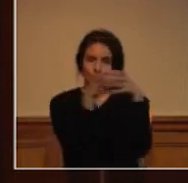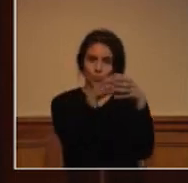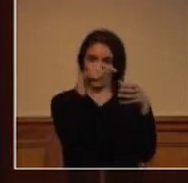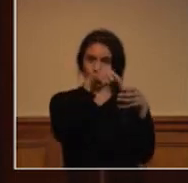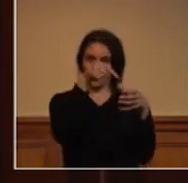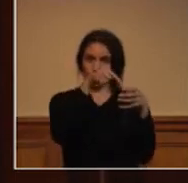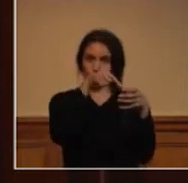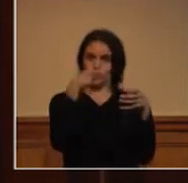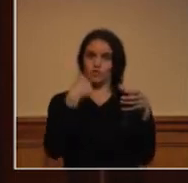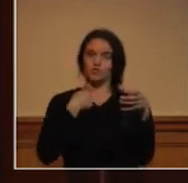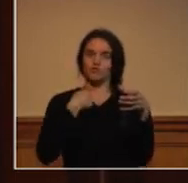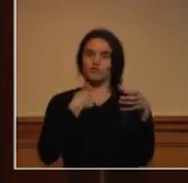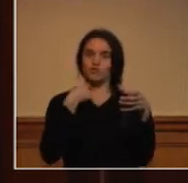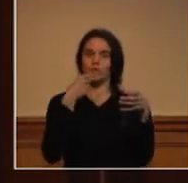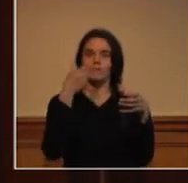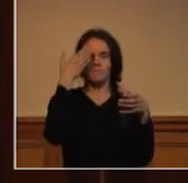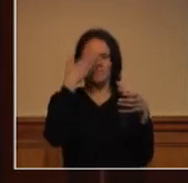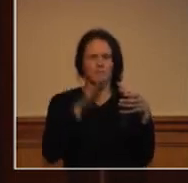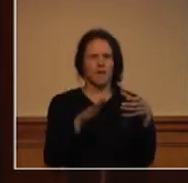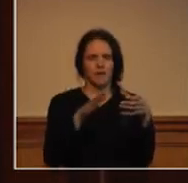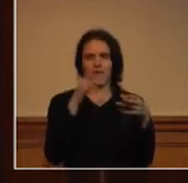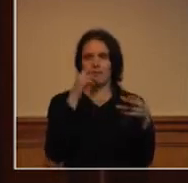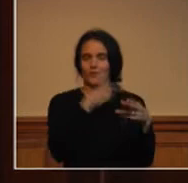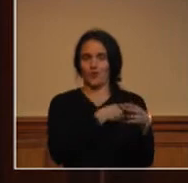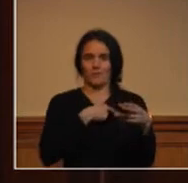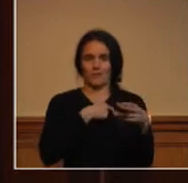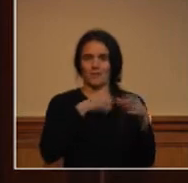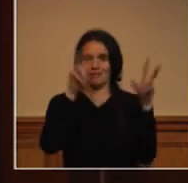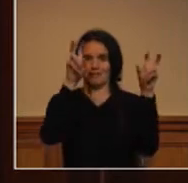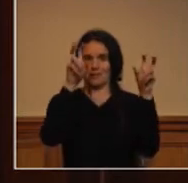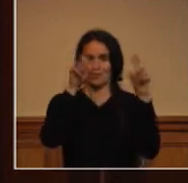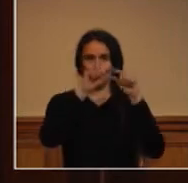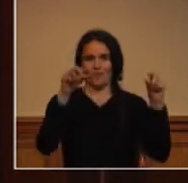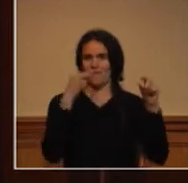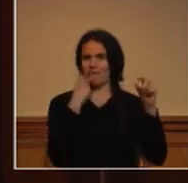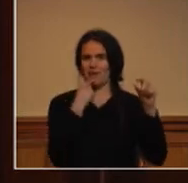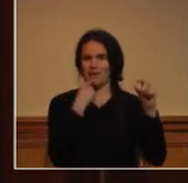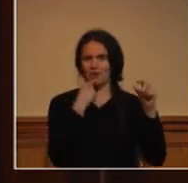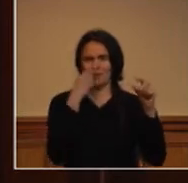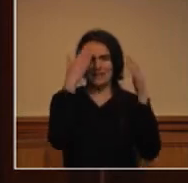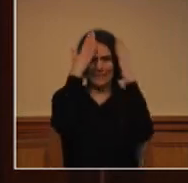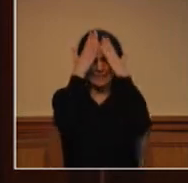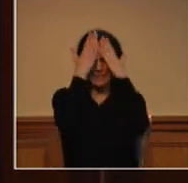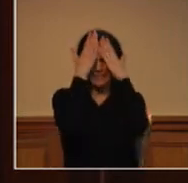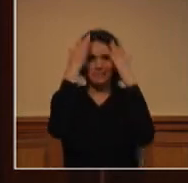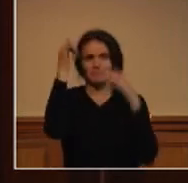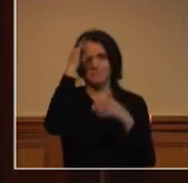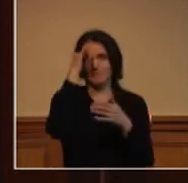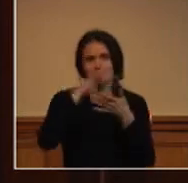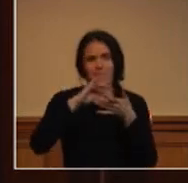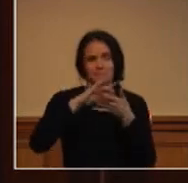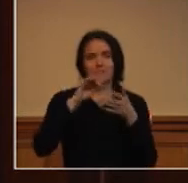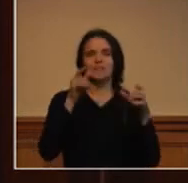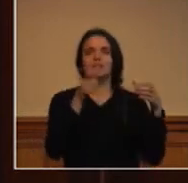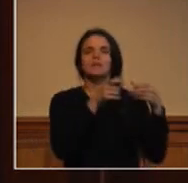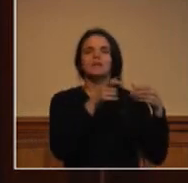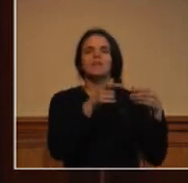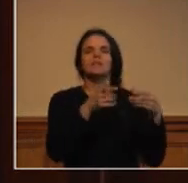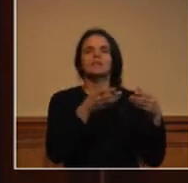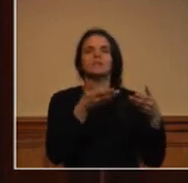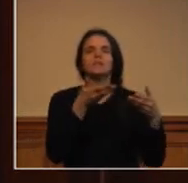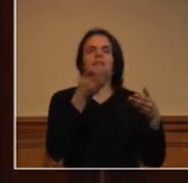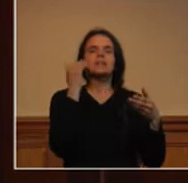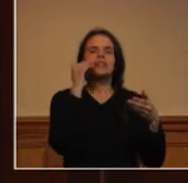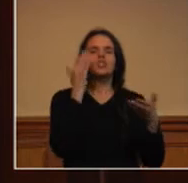al que yo he súper mal llamado, el nombre es muy feo, pero no se me ocurrió nada más, los